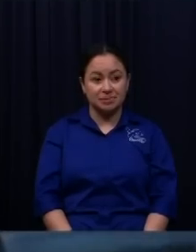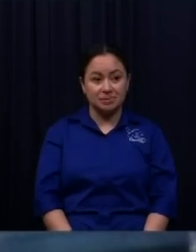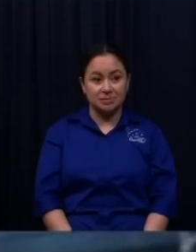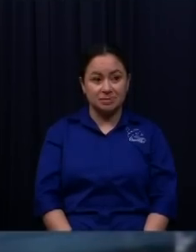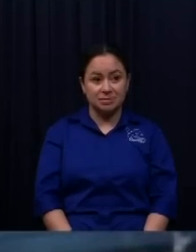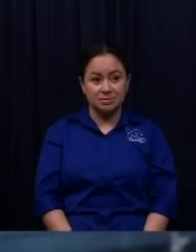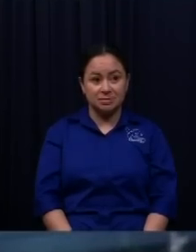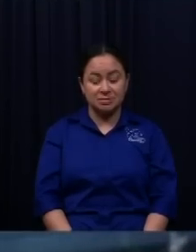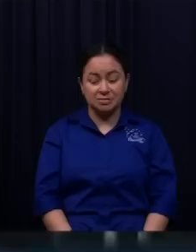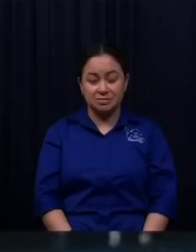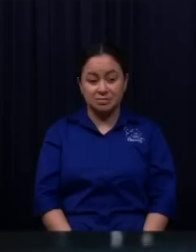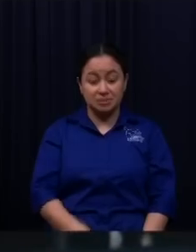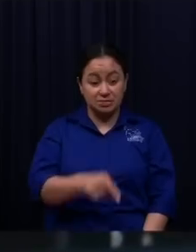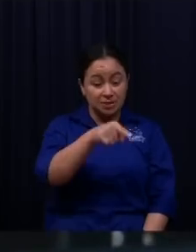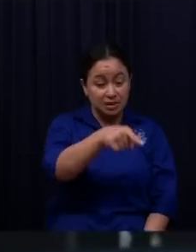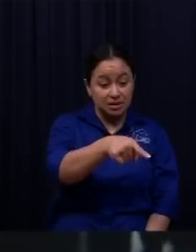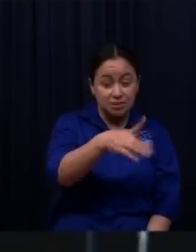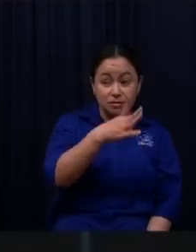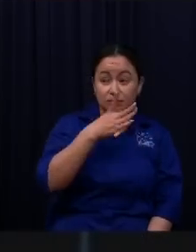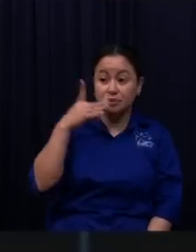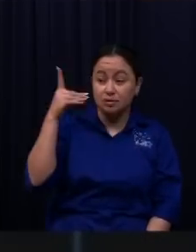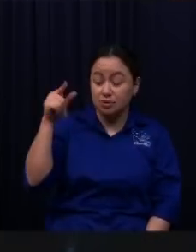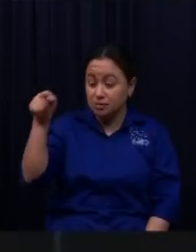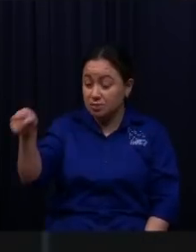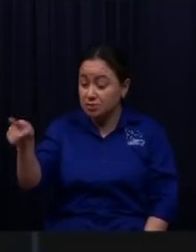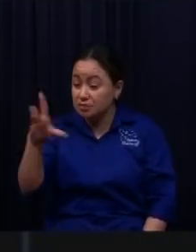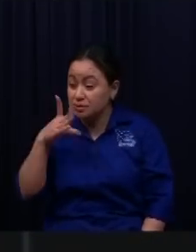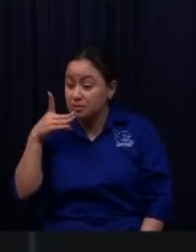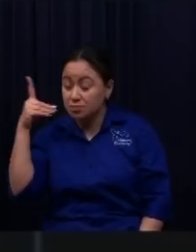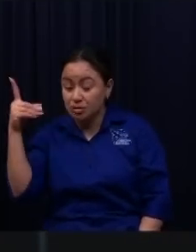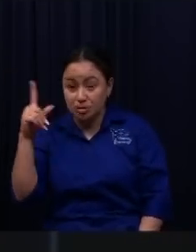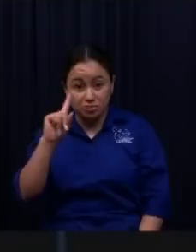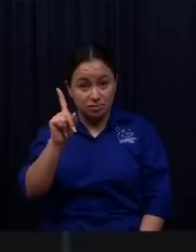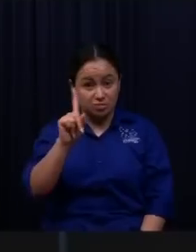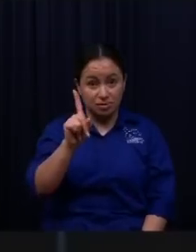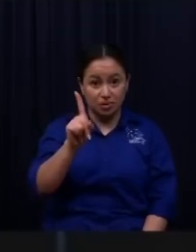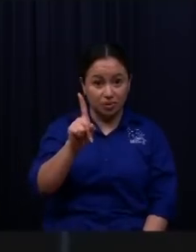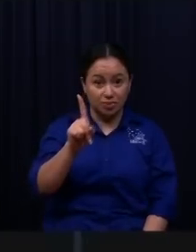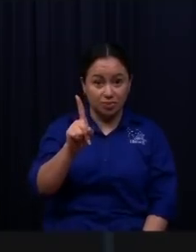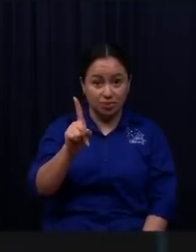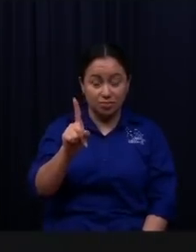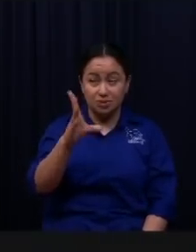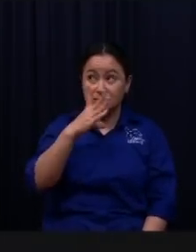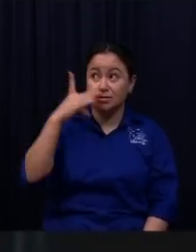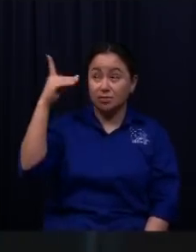Esto es Dios, esto es Dios. No, creó un espacio.